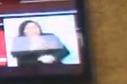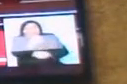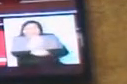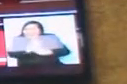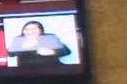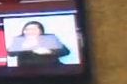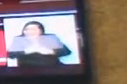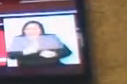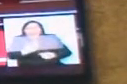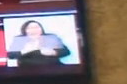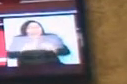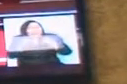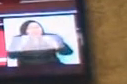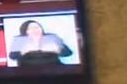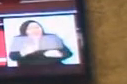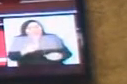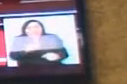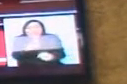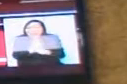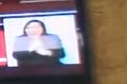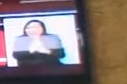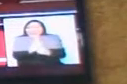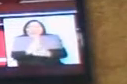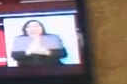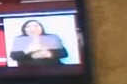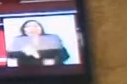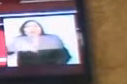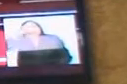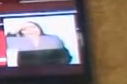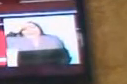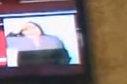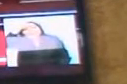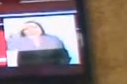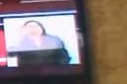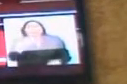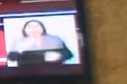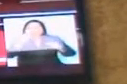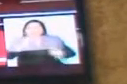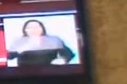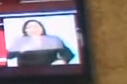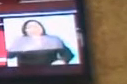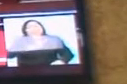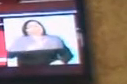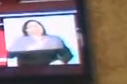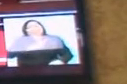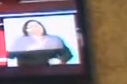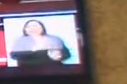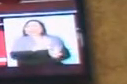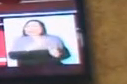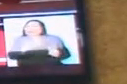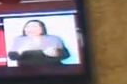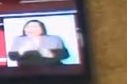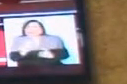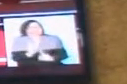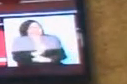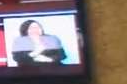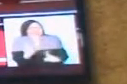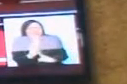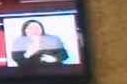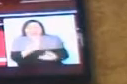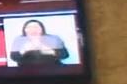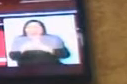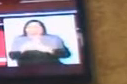dedicación, poniendo nuestro trabajo a disposición del país, con honestidad, sin mezquindades y